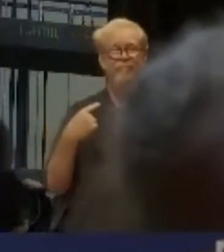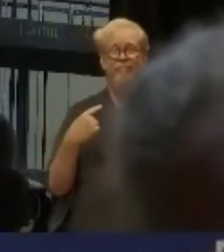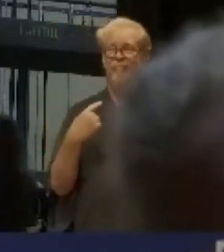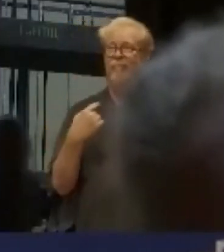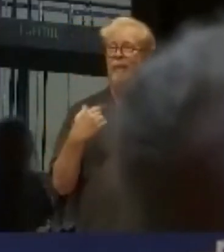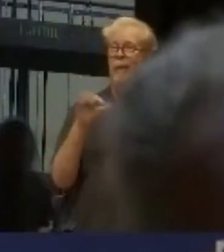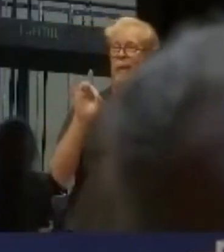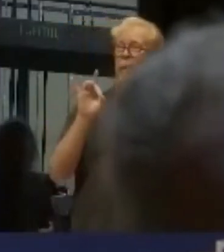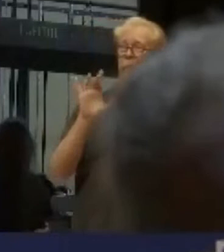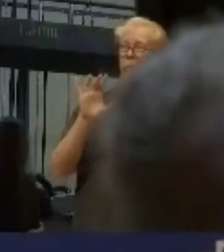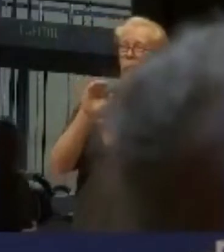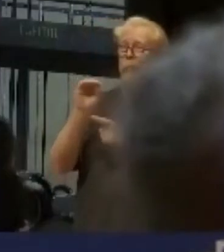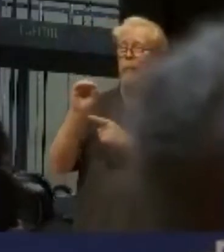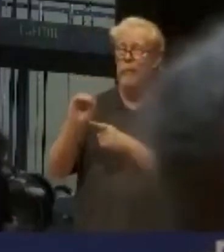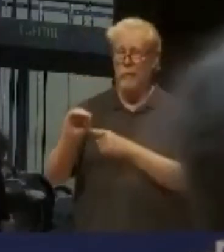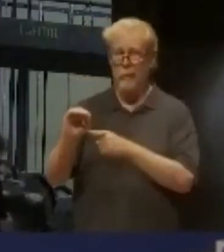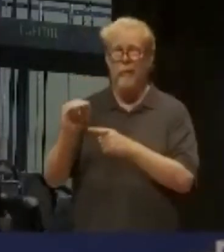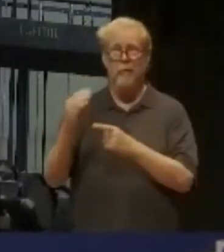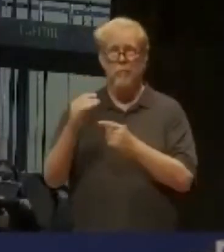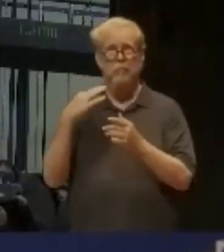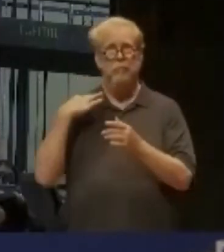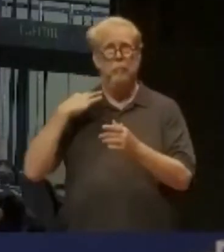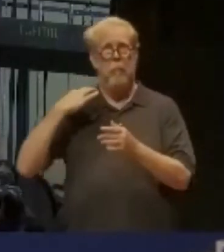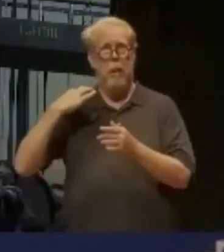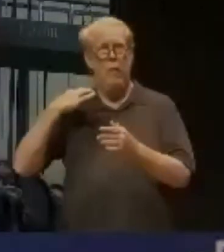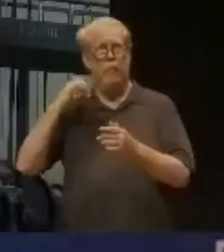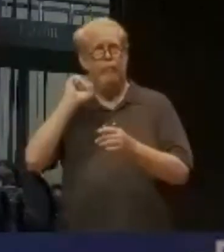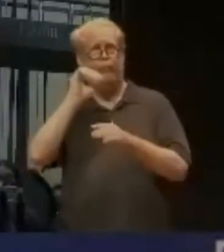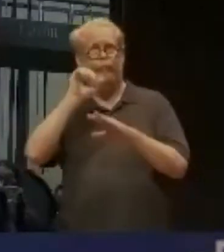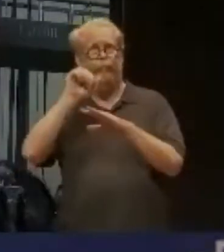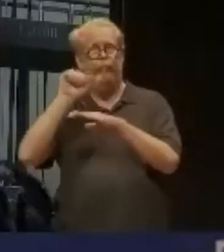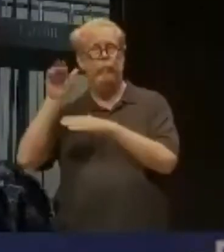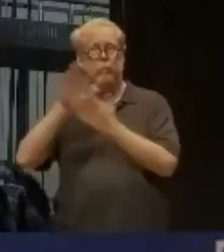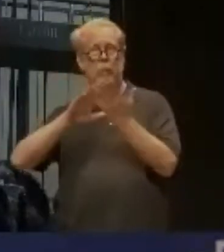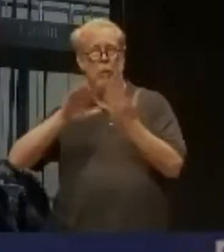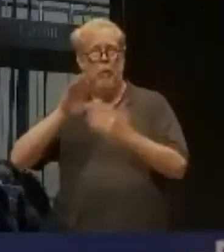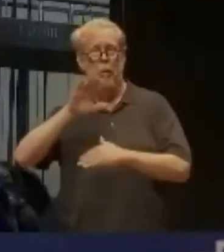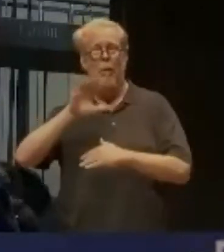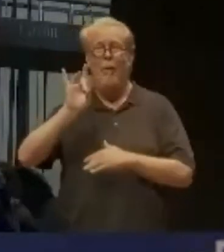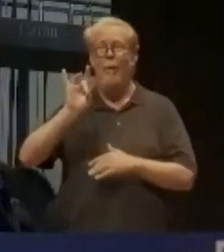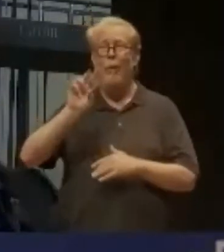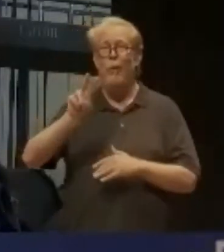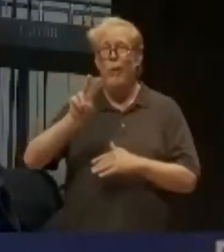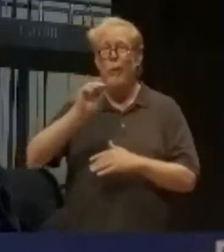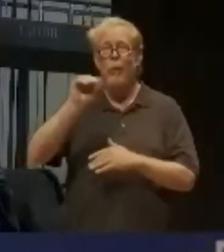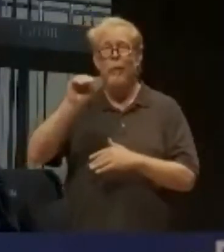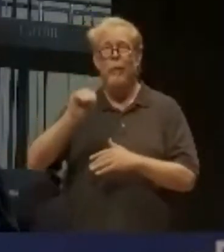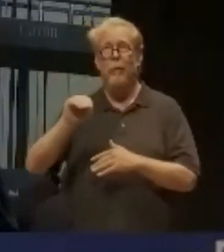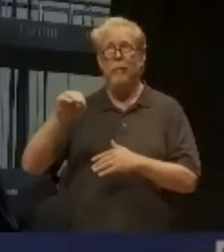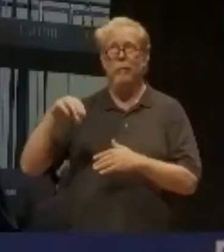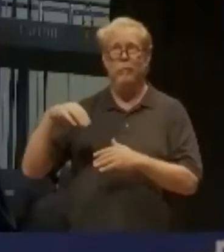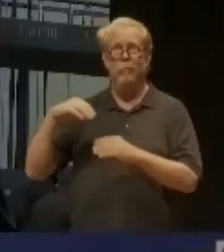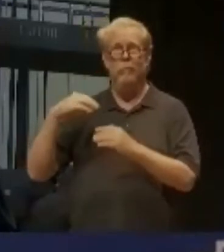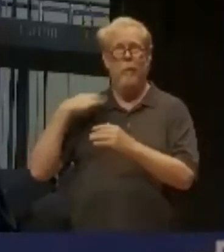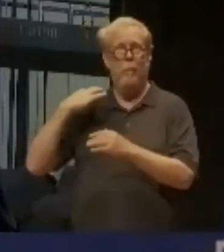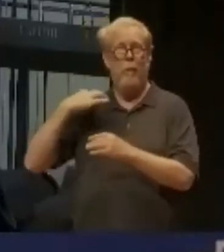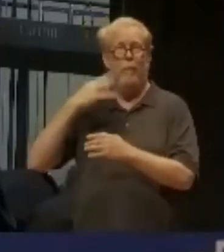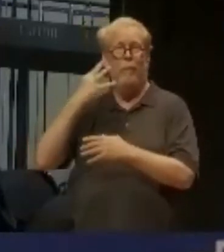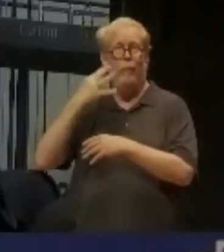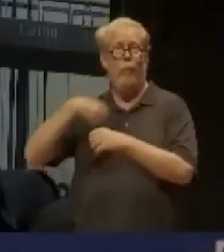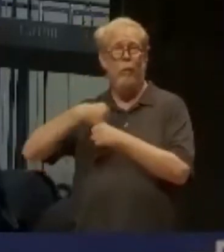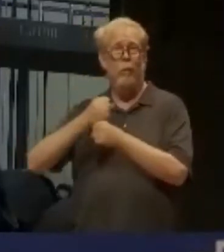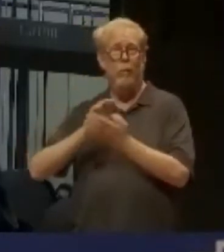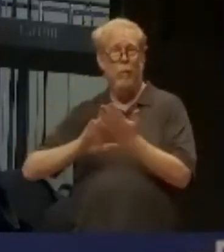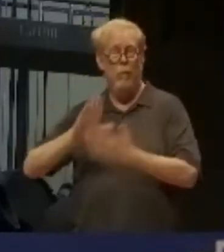tenemos 85% de nuestros seniors que han aplicado para college y 82 han aplicado colleges de 4 años y estamos